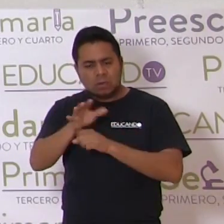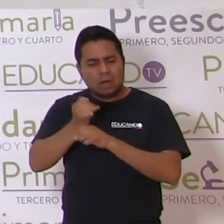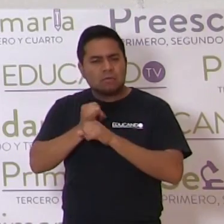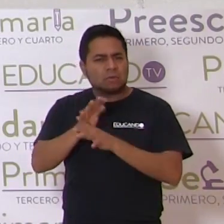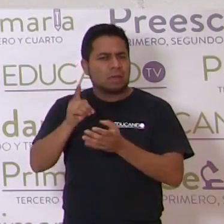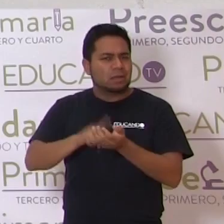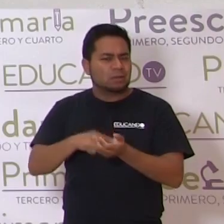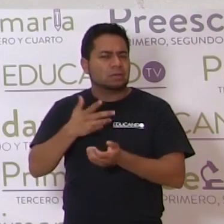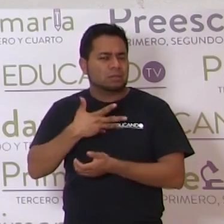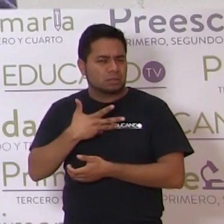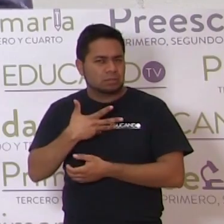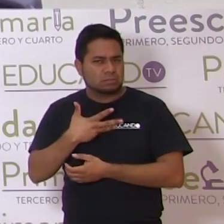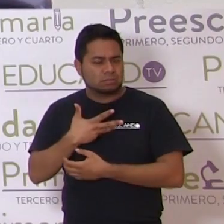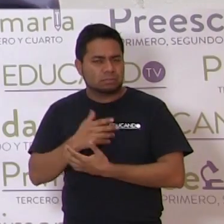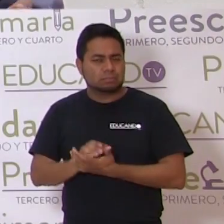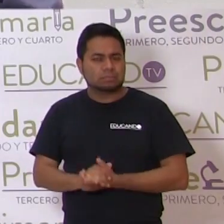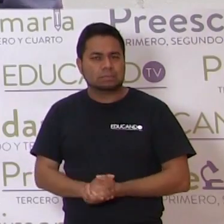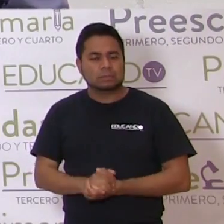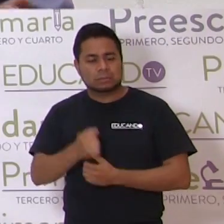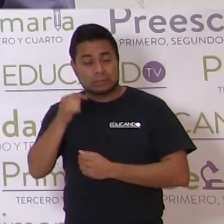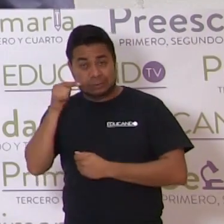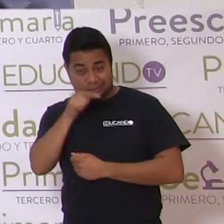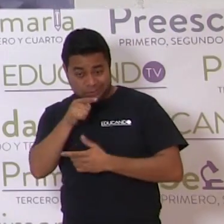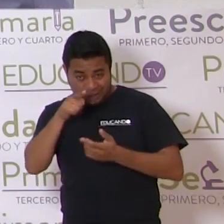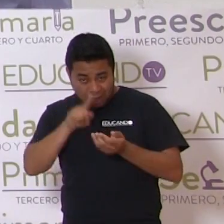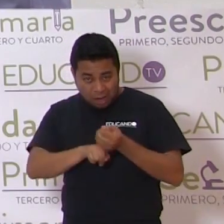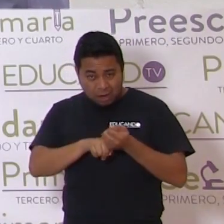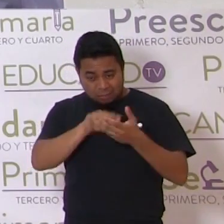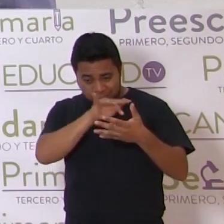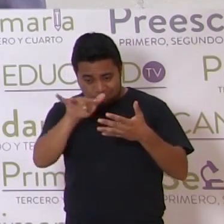en la introducción? Ahí ya nos está dando